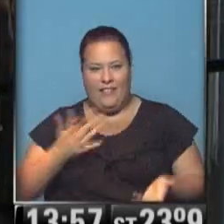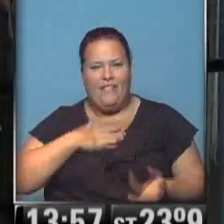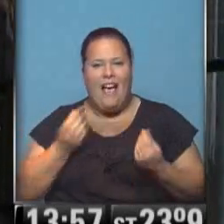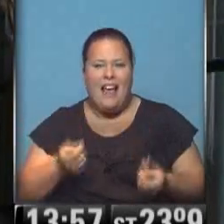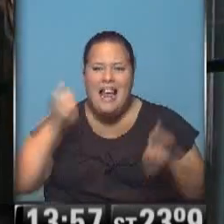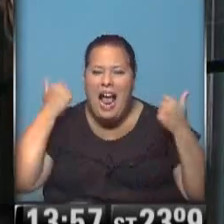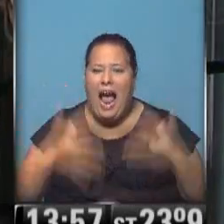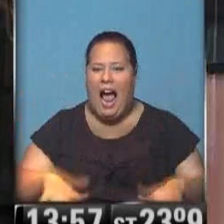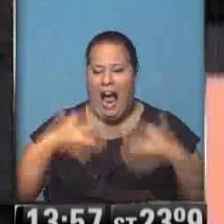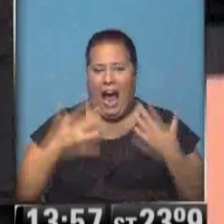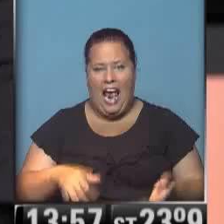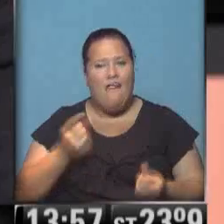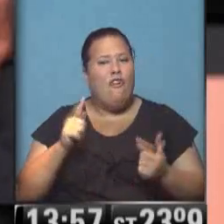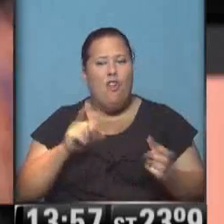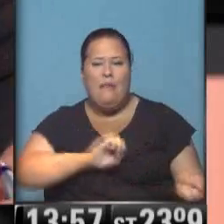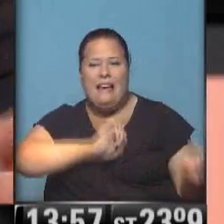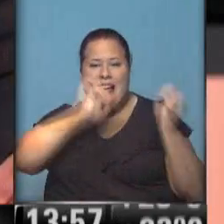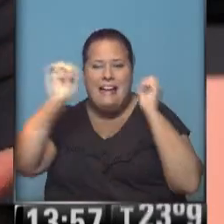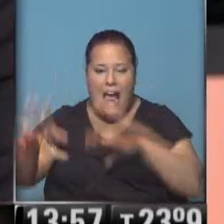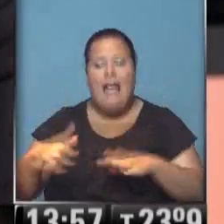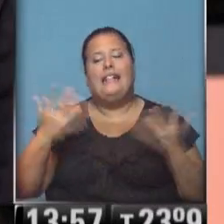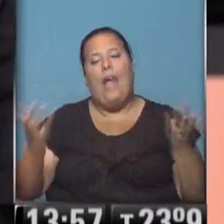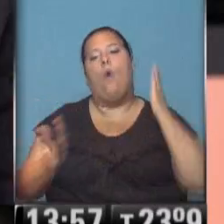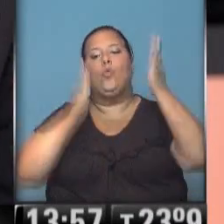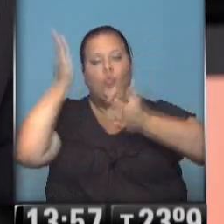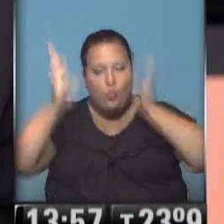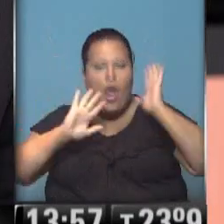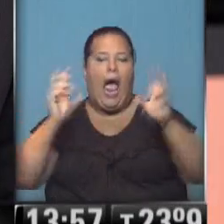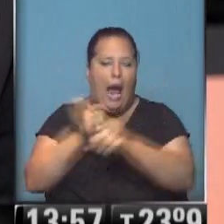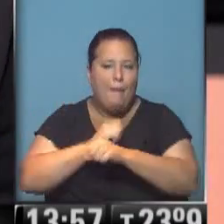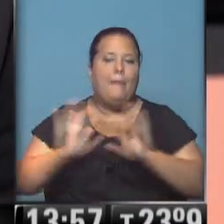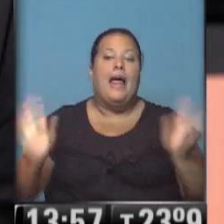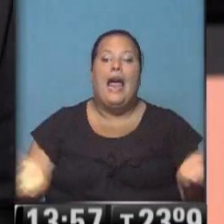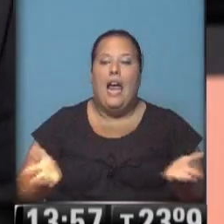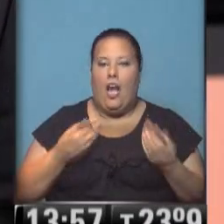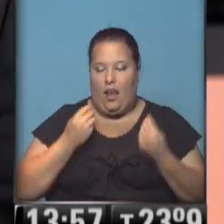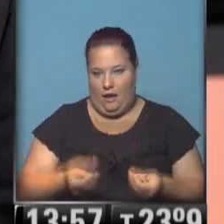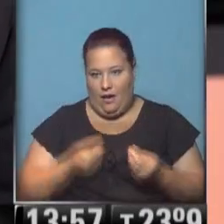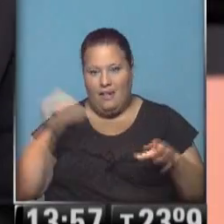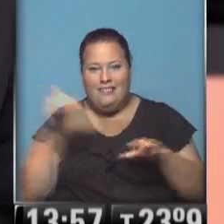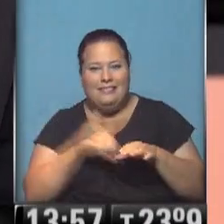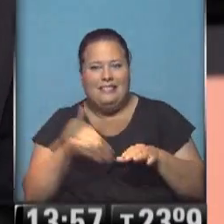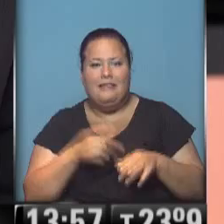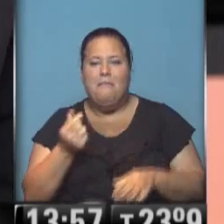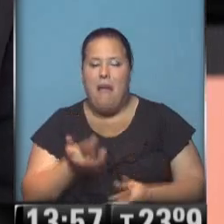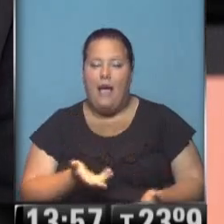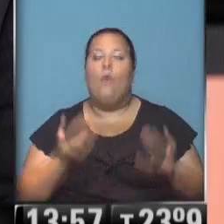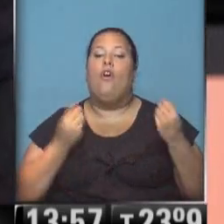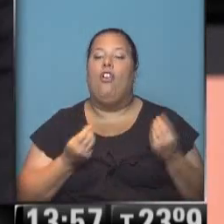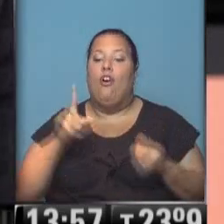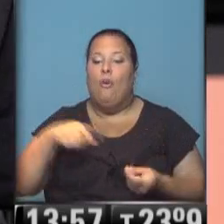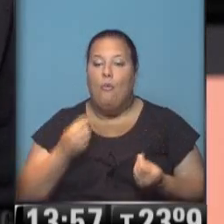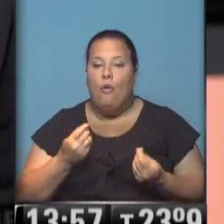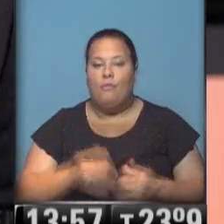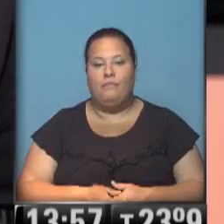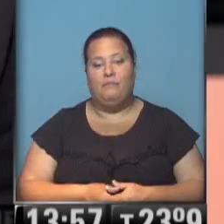sale carísimo. Claro. Trasladar un estadio, está bien, el sueño ya está, está todo aprobado, claro, pero hay que juntar un poquito de plata. Y bueno, ¿y dónde la sacamos?